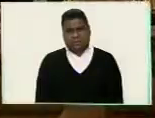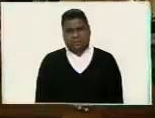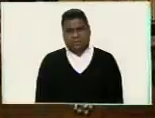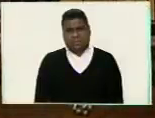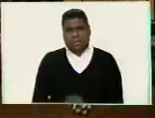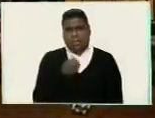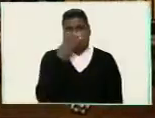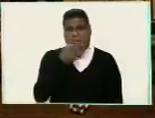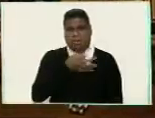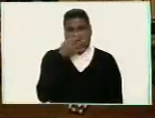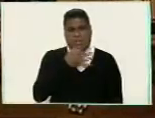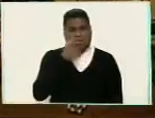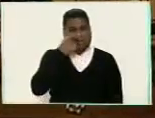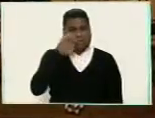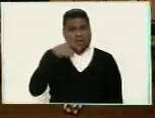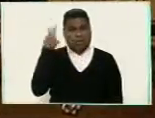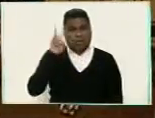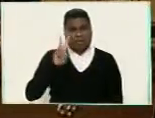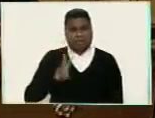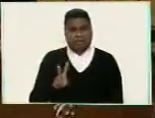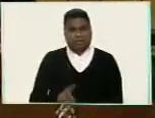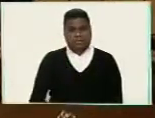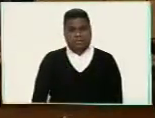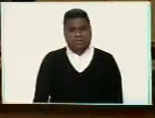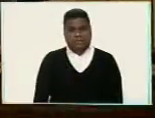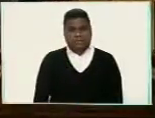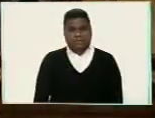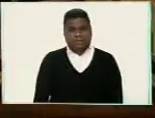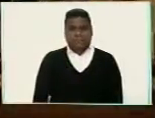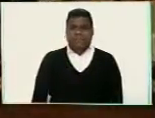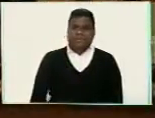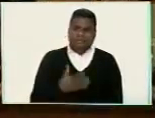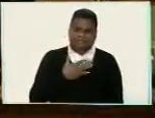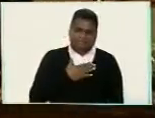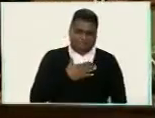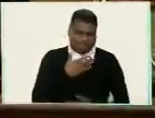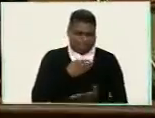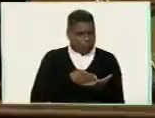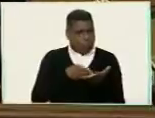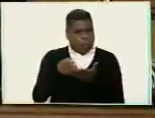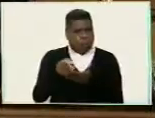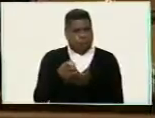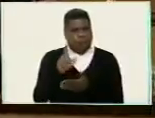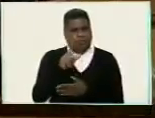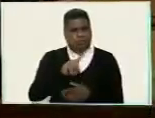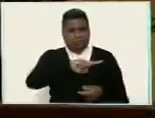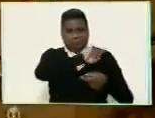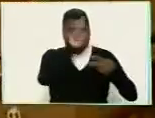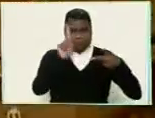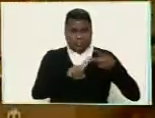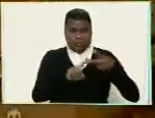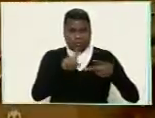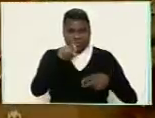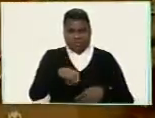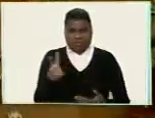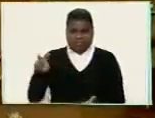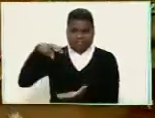Buenas tardes, pueblo de Venezuela. Para mí hoy es un honor estar por segunda vez ocupando